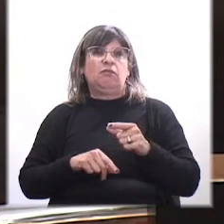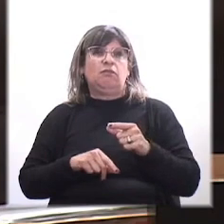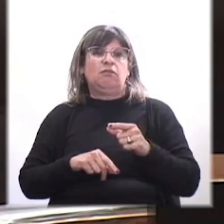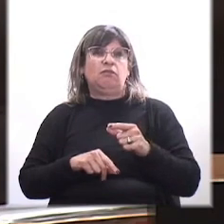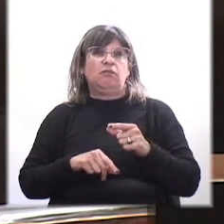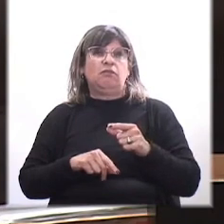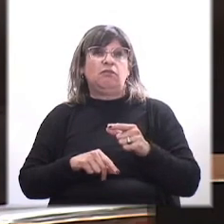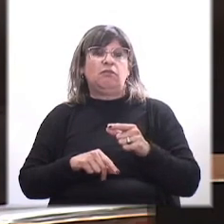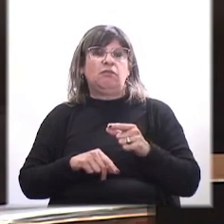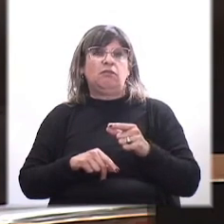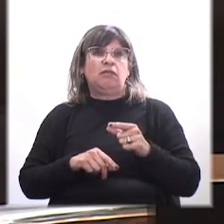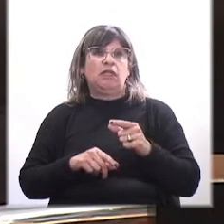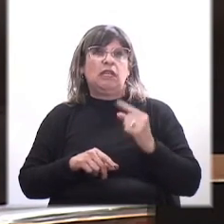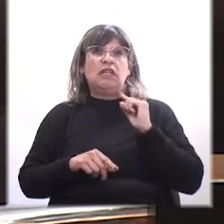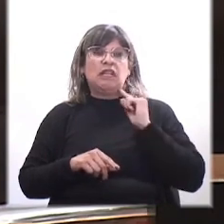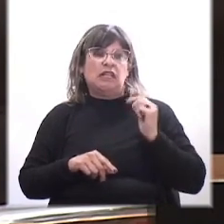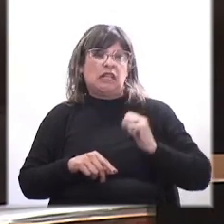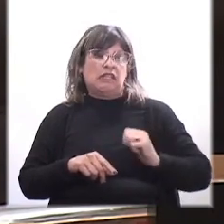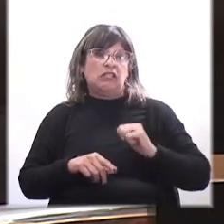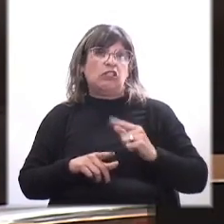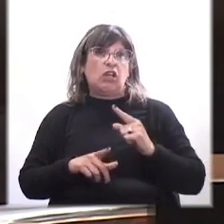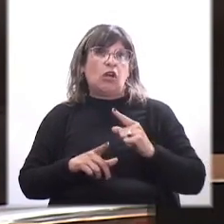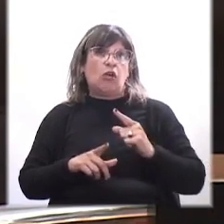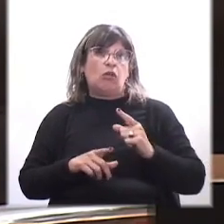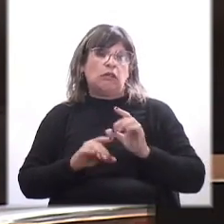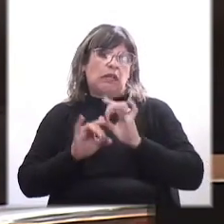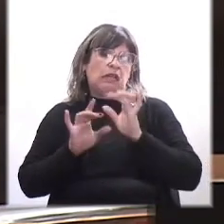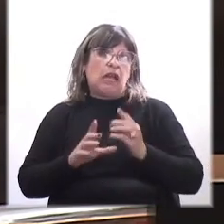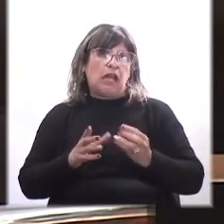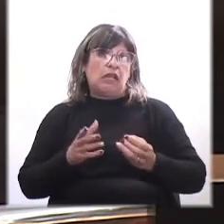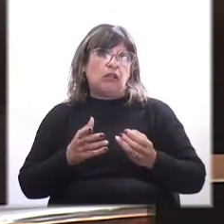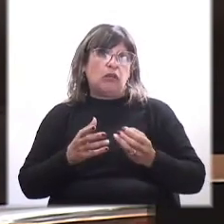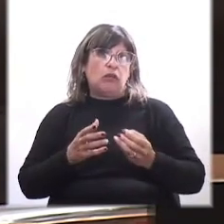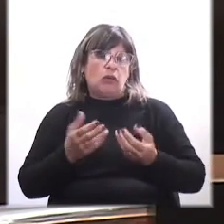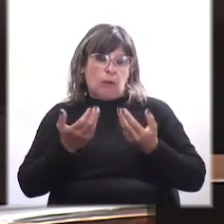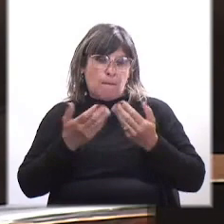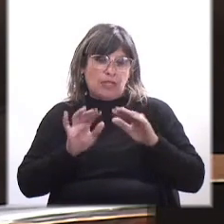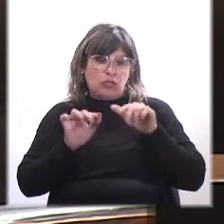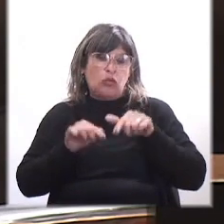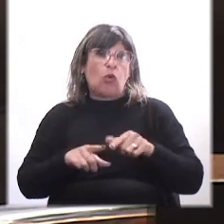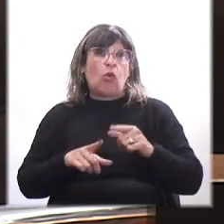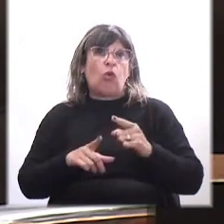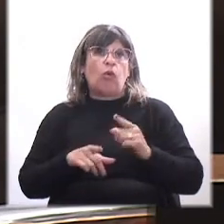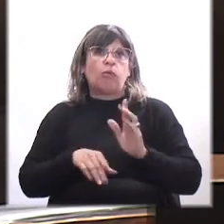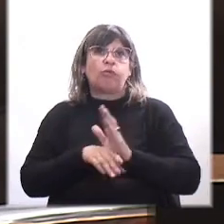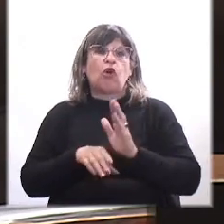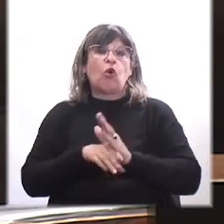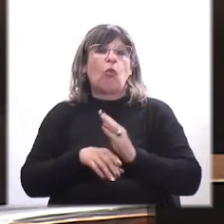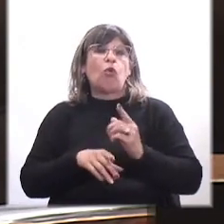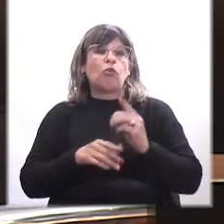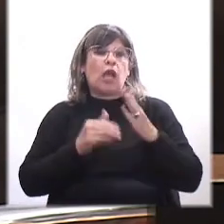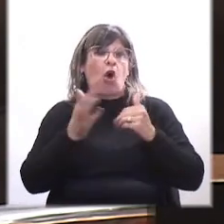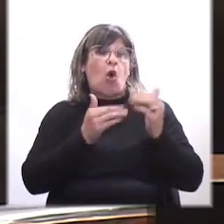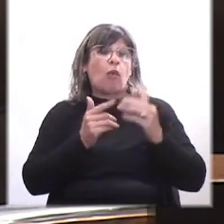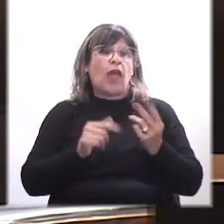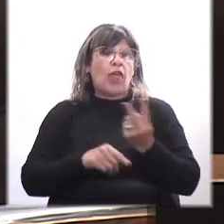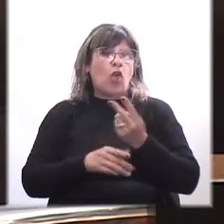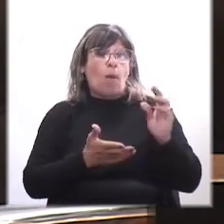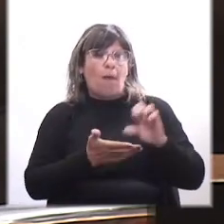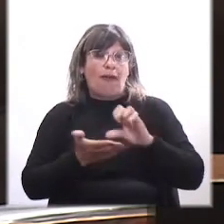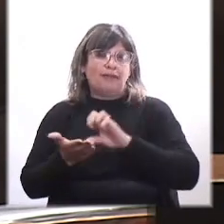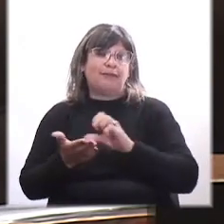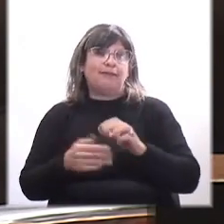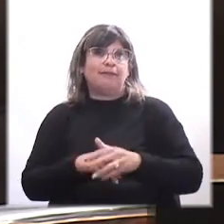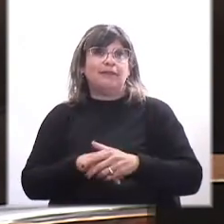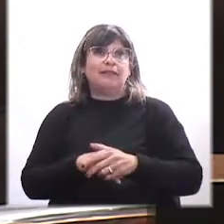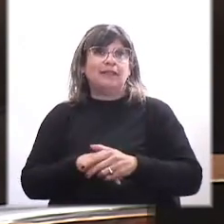La regasificadora claramente surgió, como queda evidente, como una obra binacional, lo que